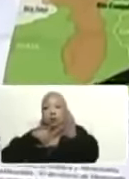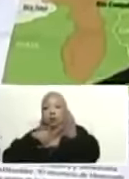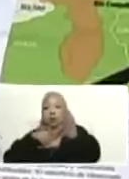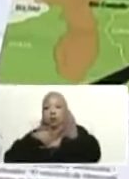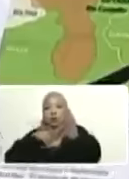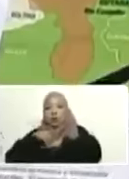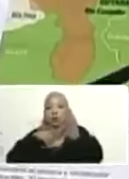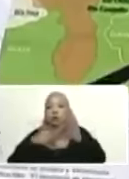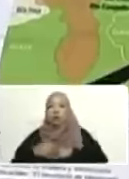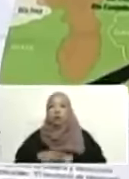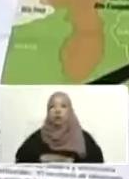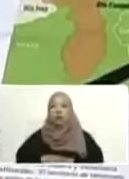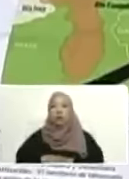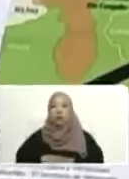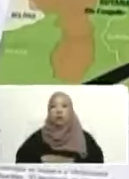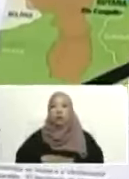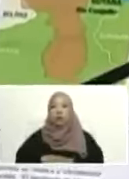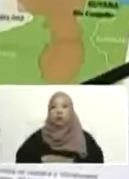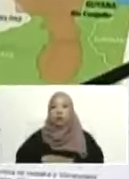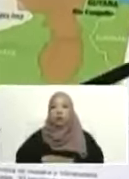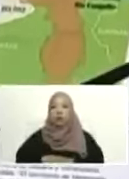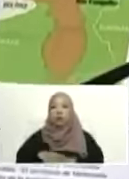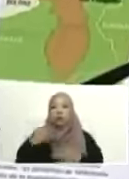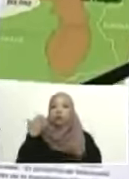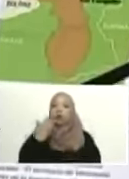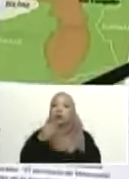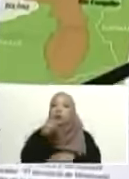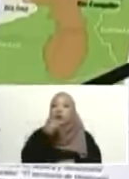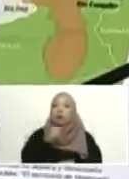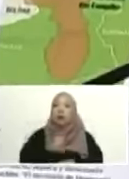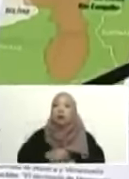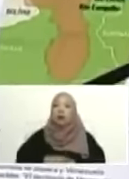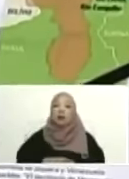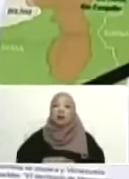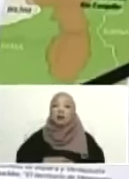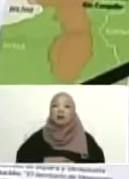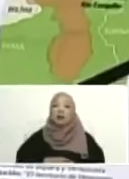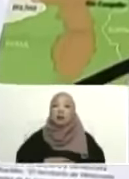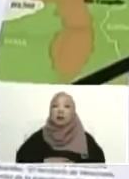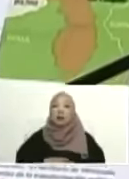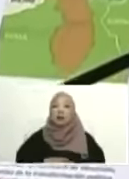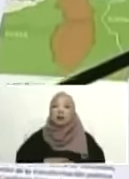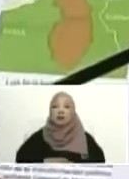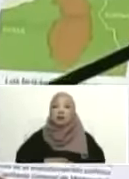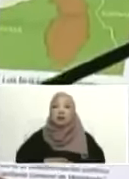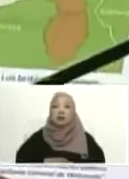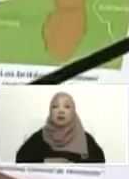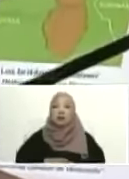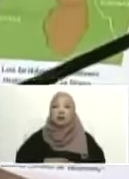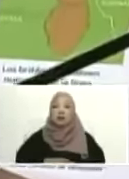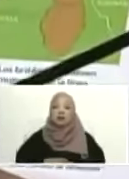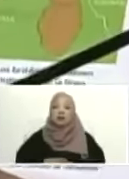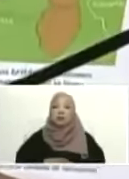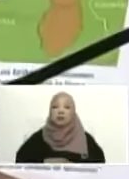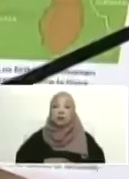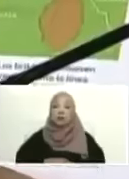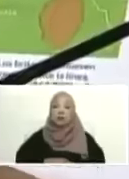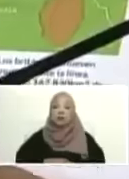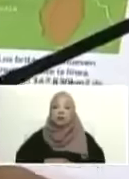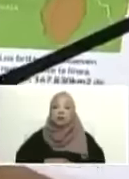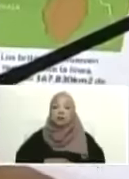No, 1825, a la Gran Colombia. Reconocen la independencia. Y